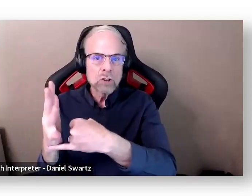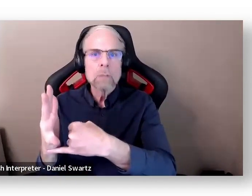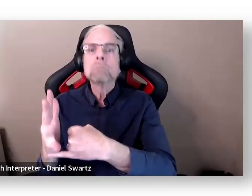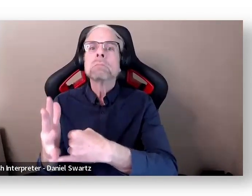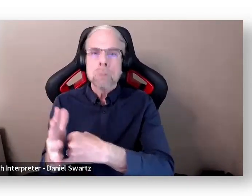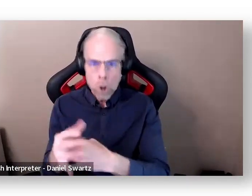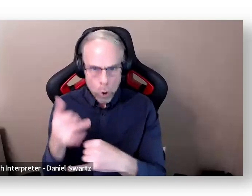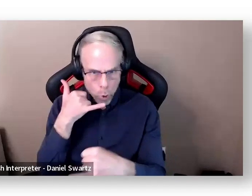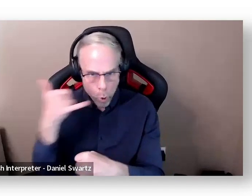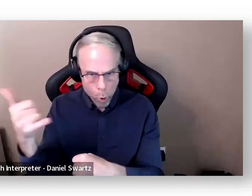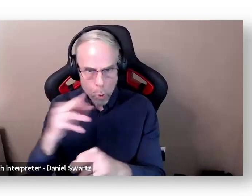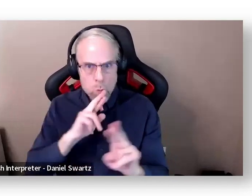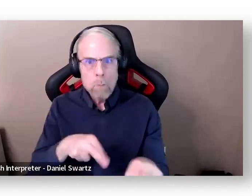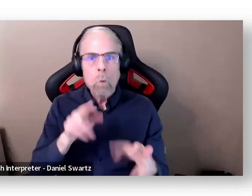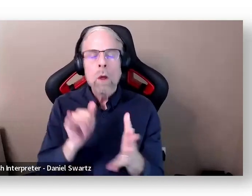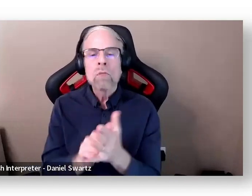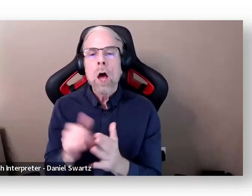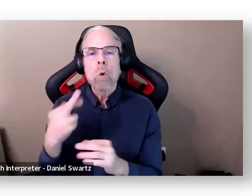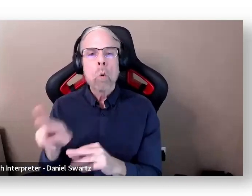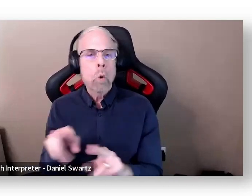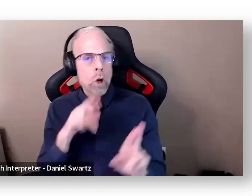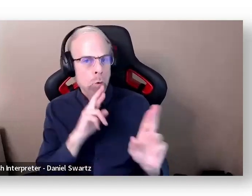están tocando las líneas.